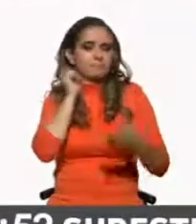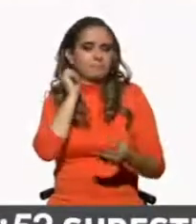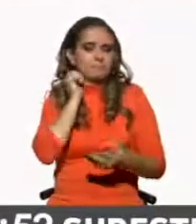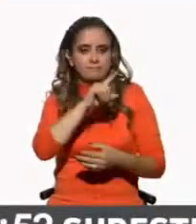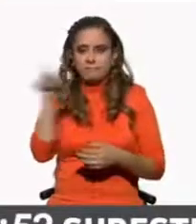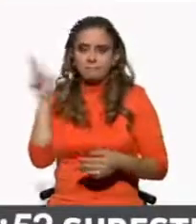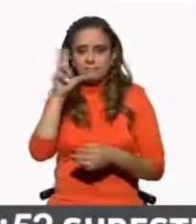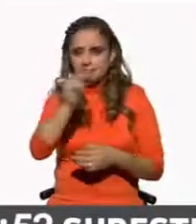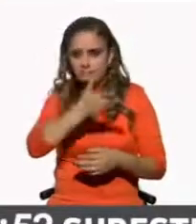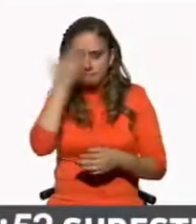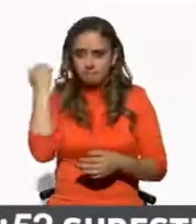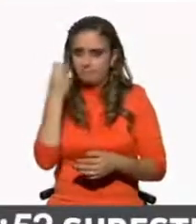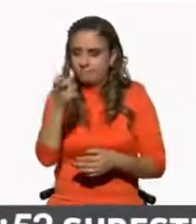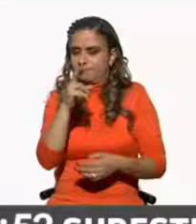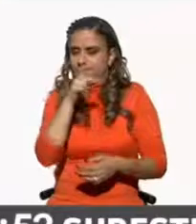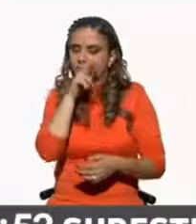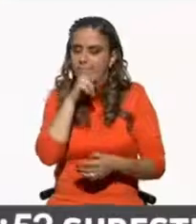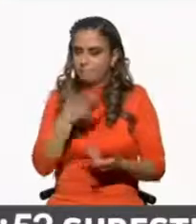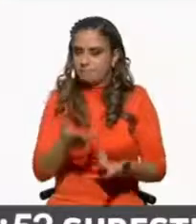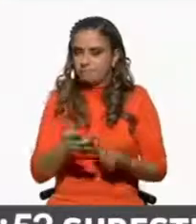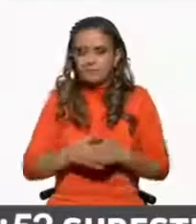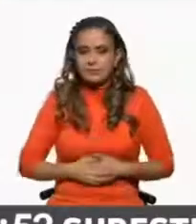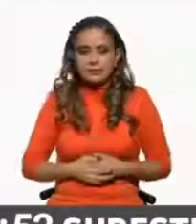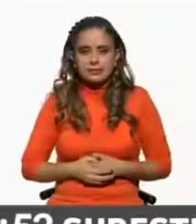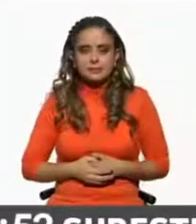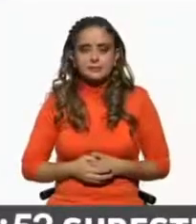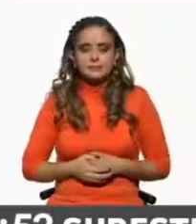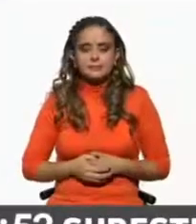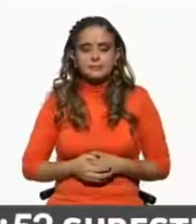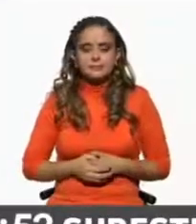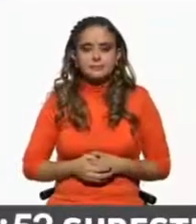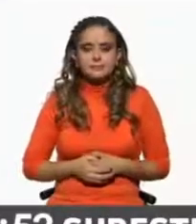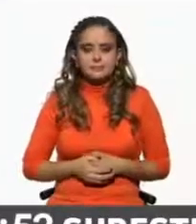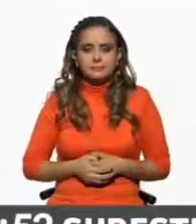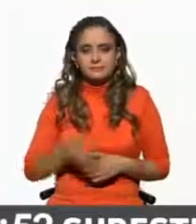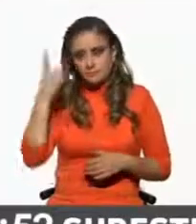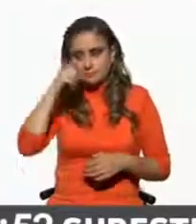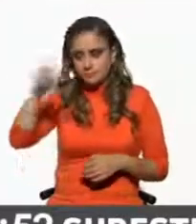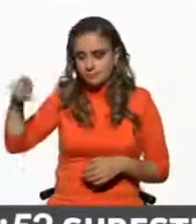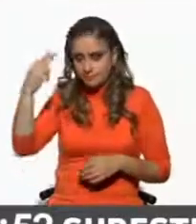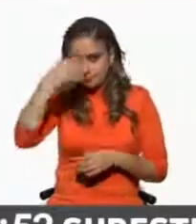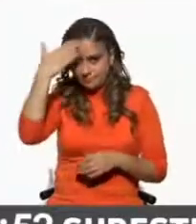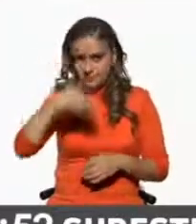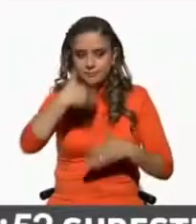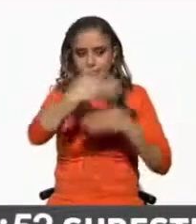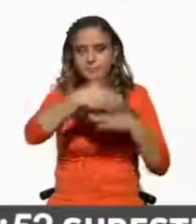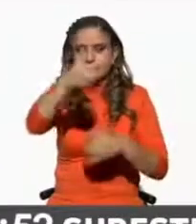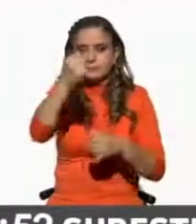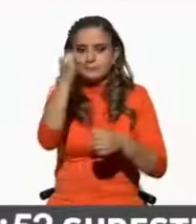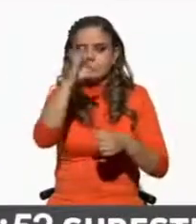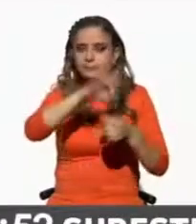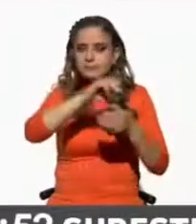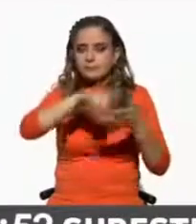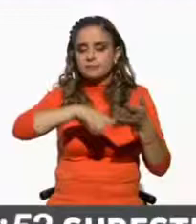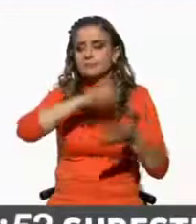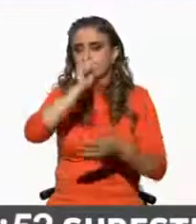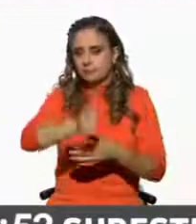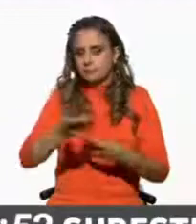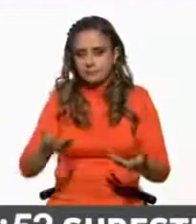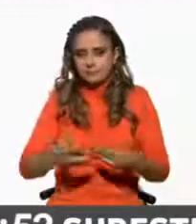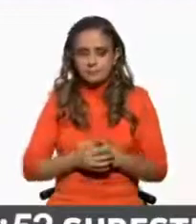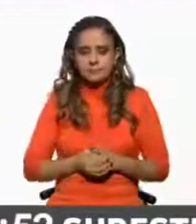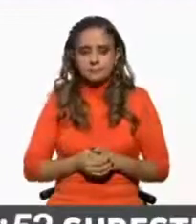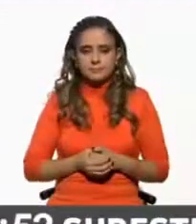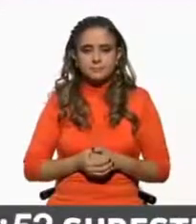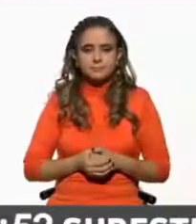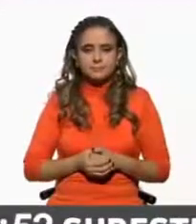crean que esta información es fundamental, ¿no? Para ver qué es lo que vamos a votar el próximo 6 de junio. Y la cuestión, Paco, es que nos